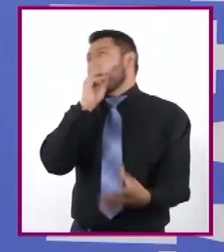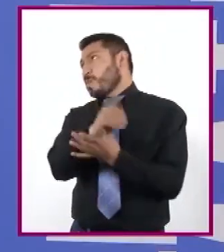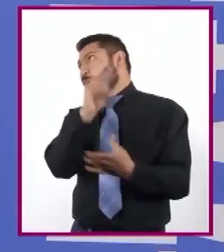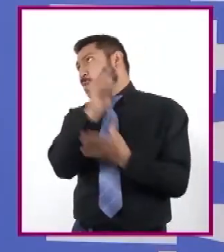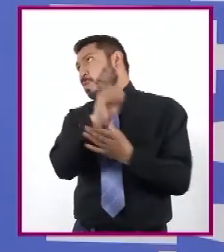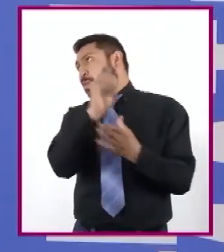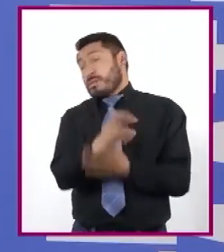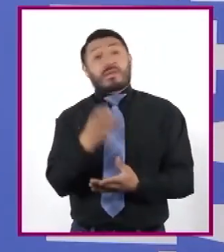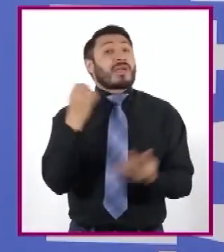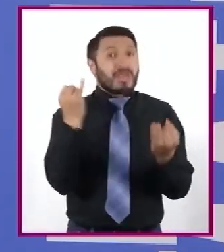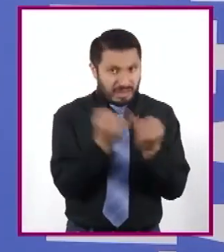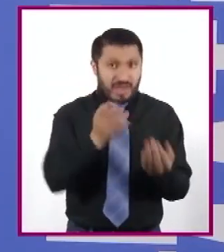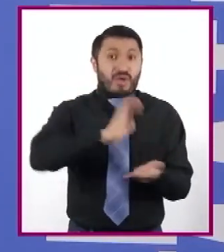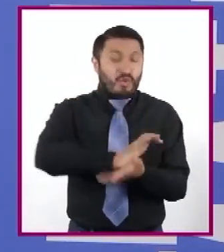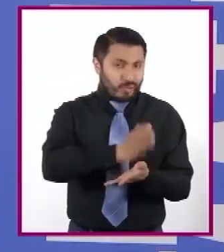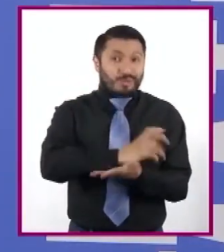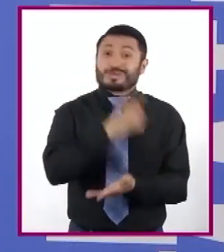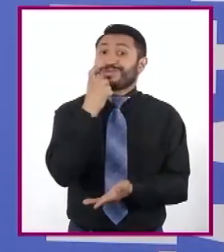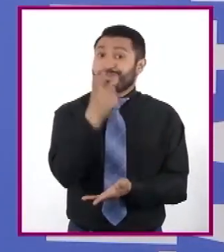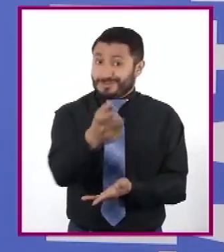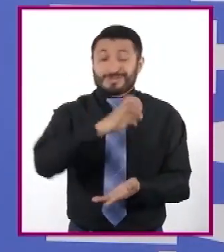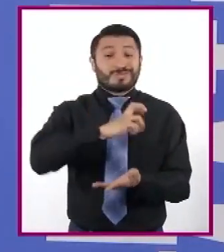de discriminar.